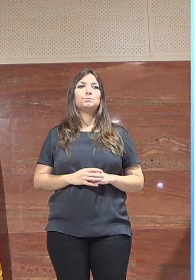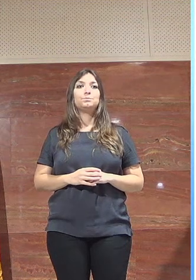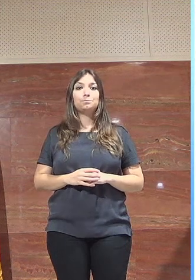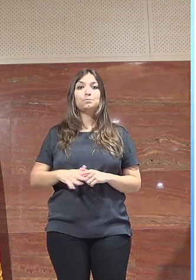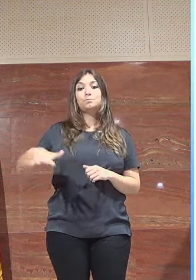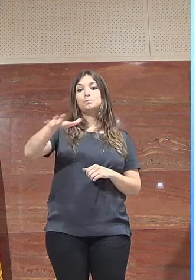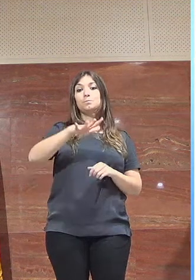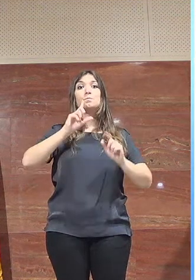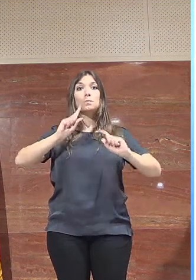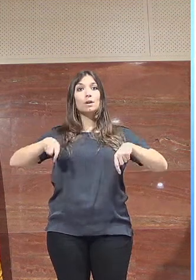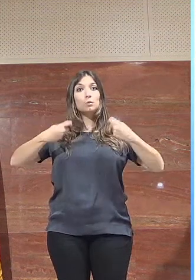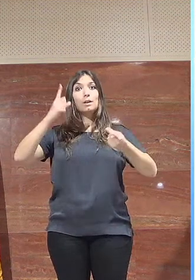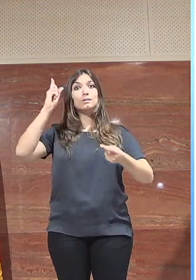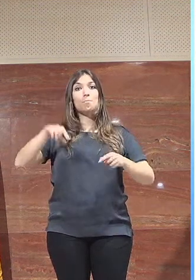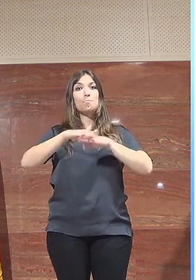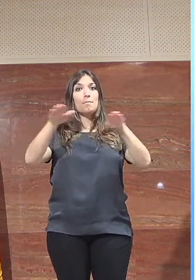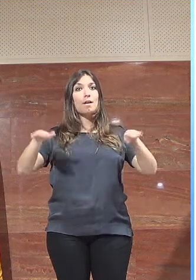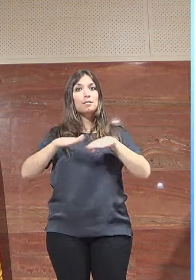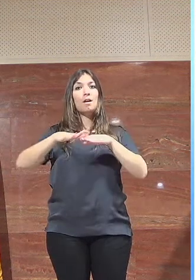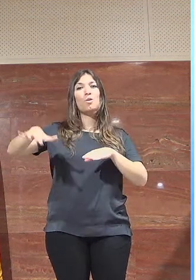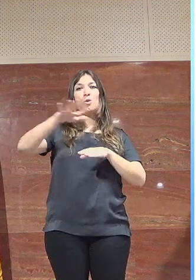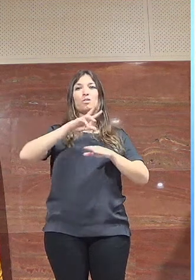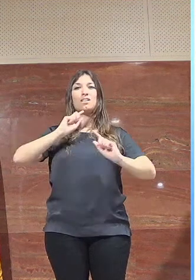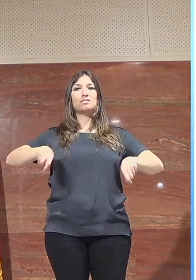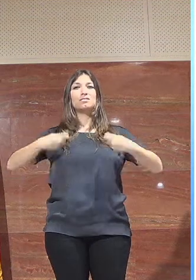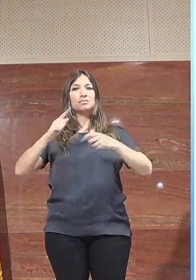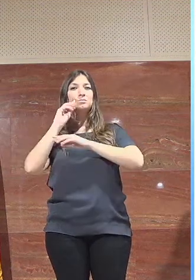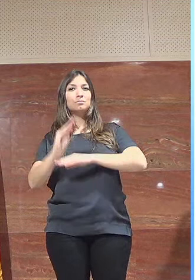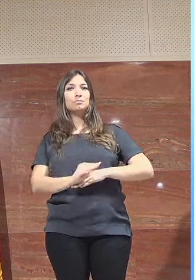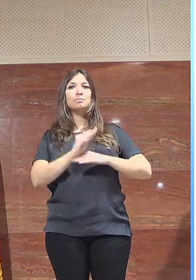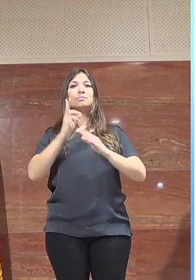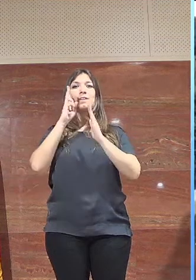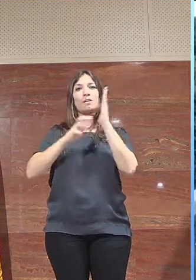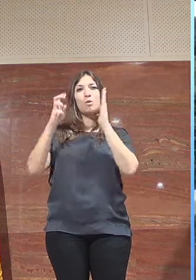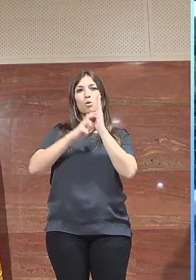Espacios naturales también, playas, parques naturales, yacimientos arqueológicos.